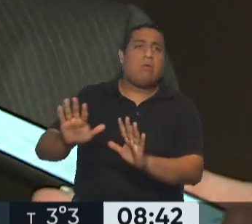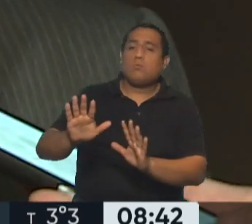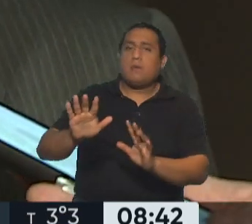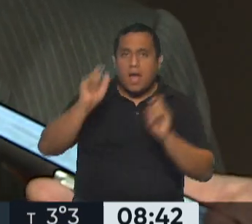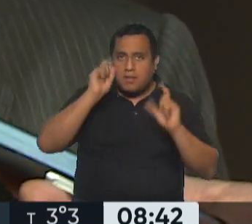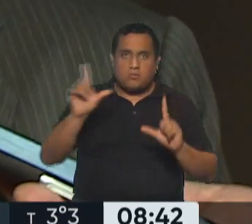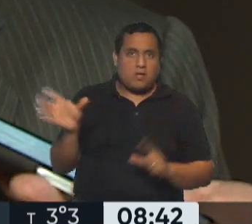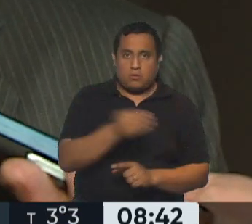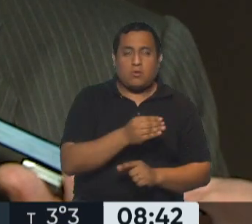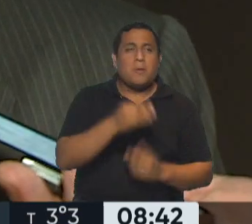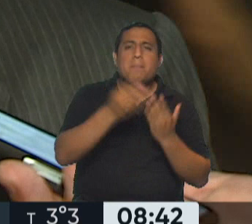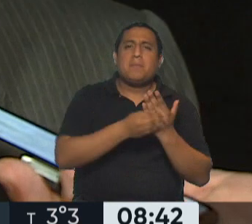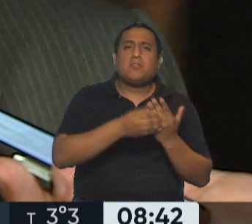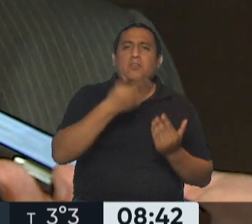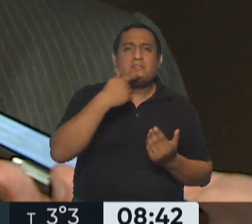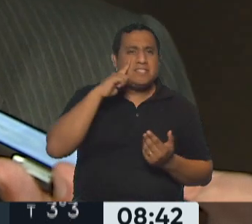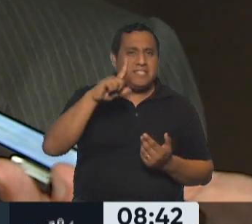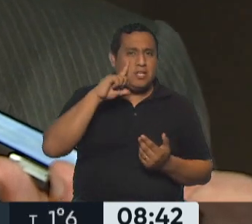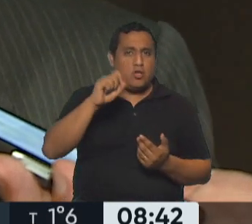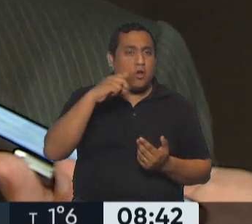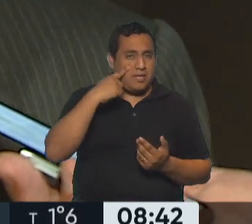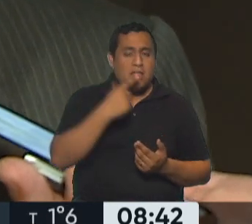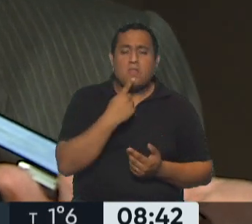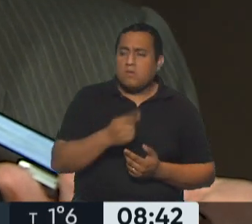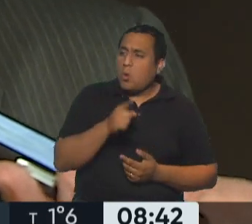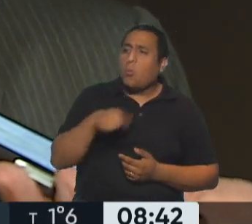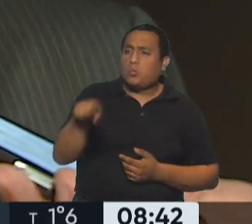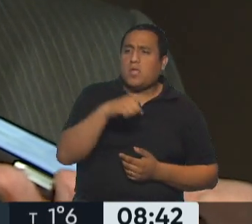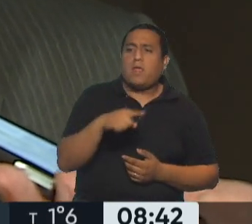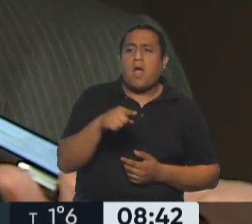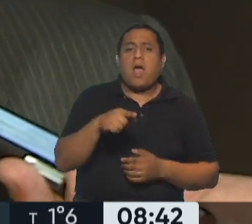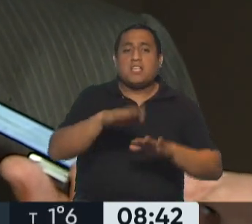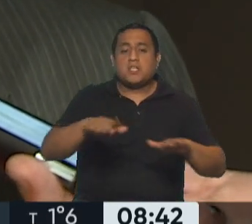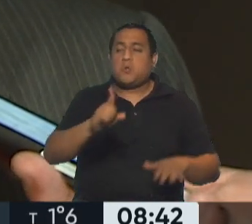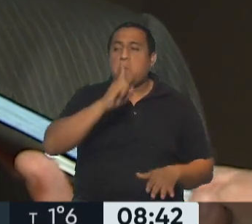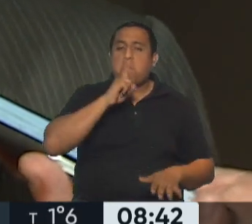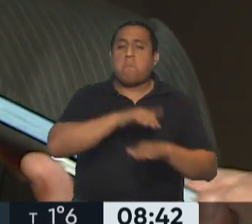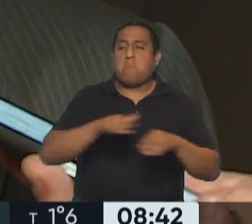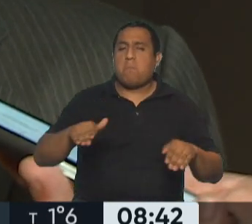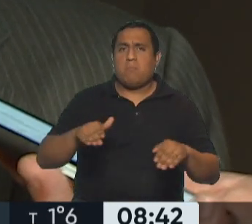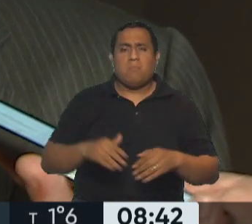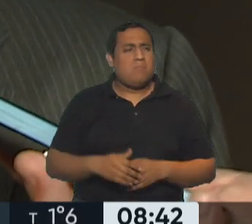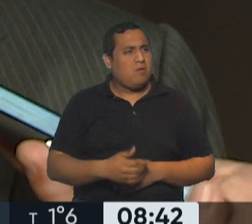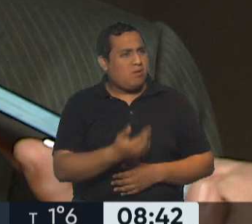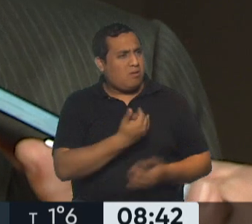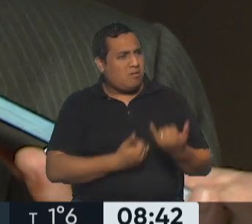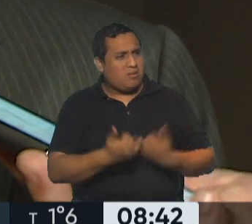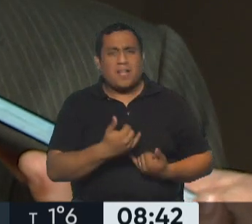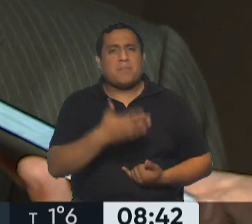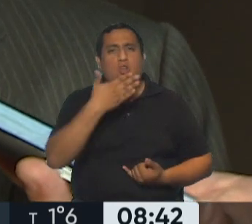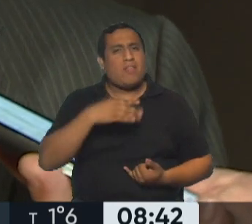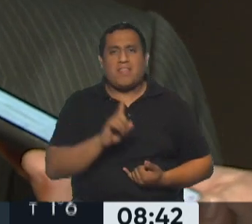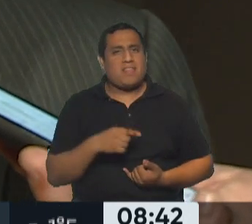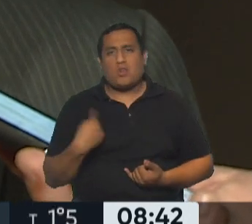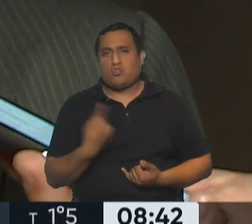ministro Silioni nos contesta que nosotros estamos pidiendo el silencio pedagógico, le estamos diciendo que no nos interpreta, que no nos